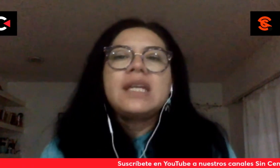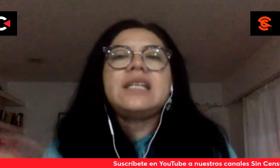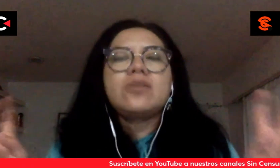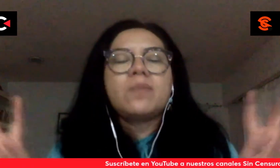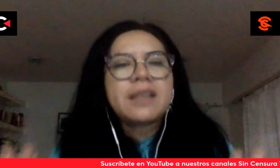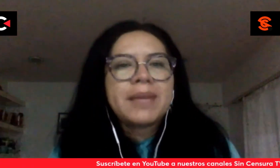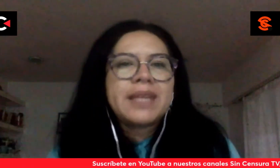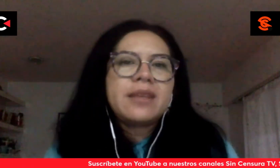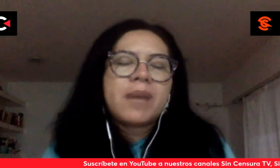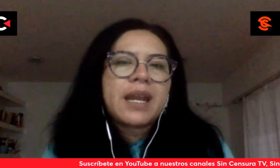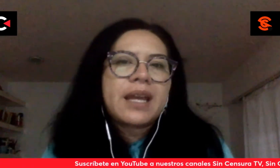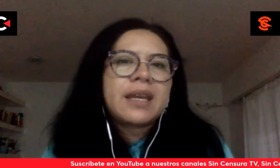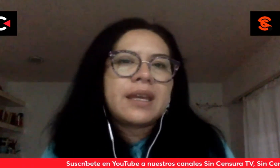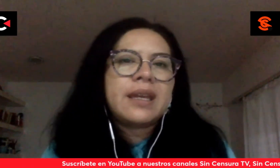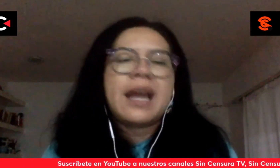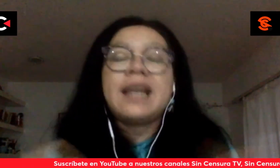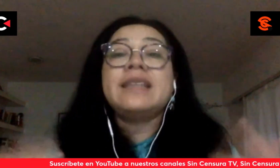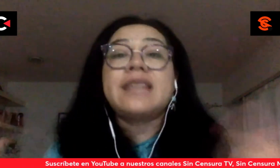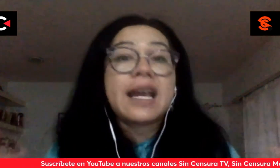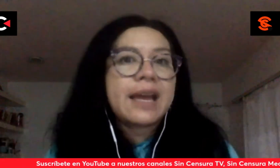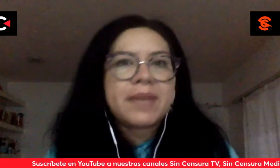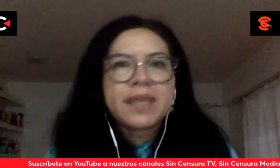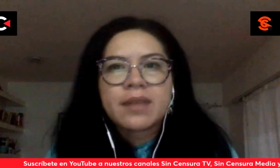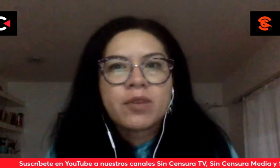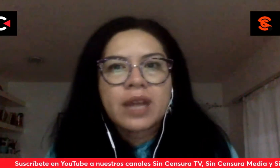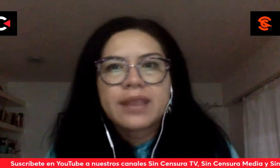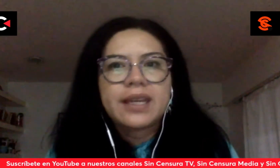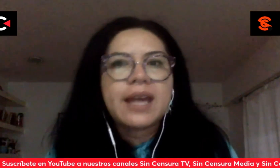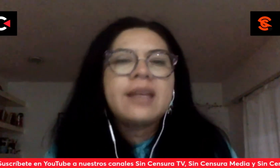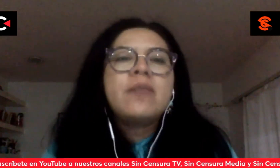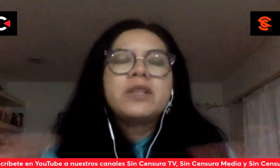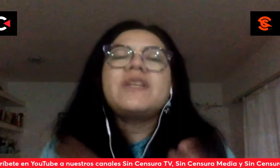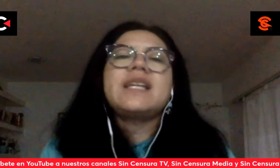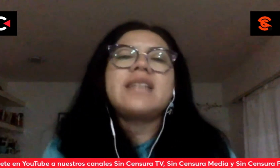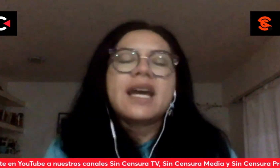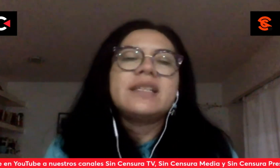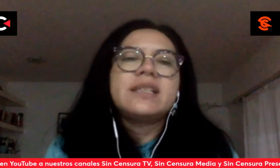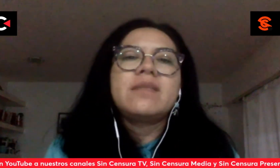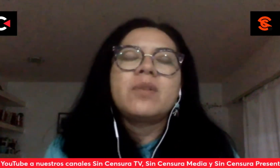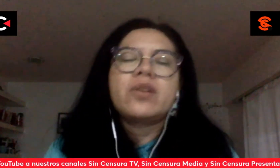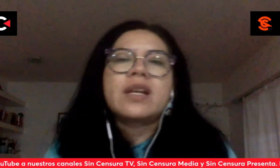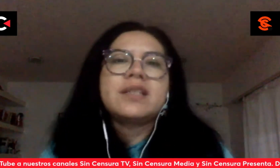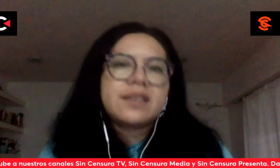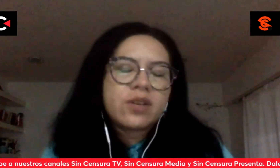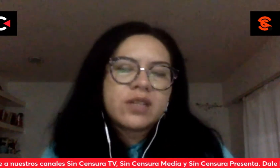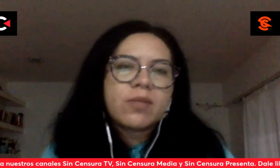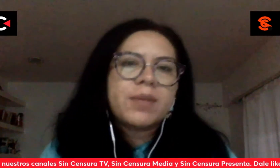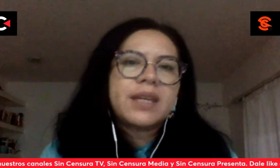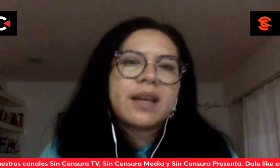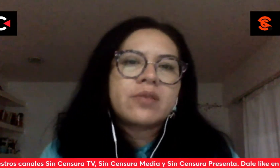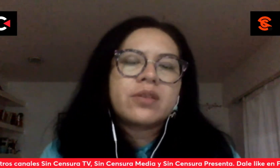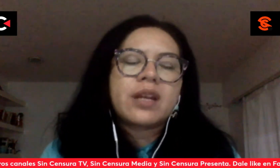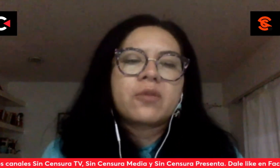México y supuestamente para alentar la vida democrática, pues financia a este tipo de organizaciones